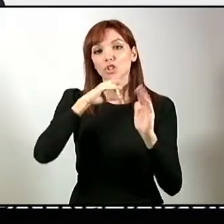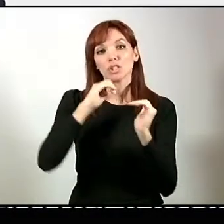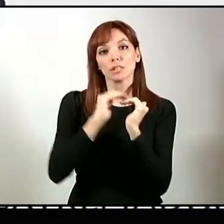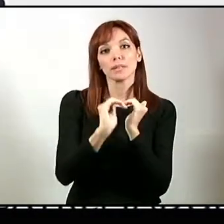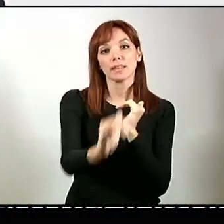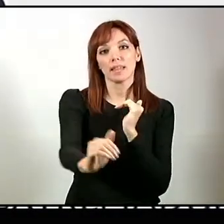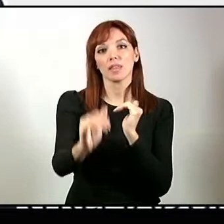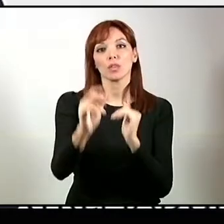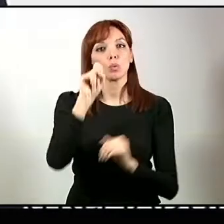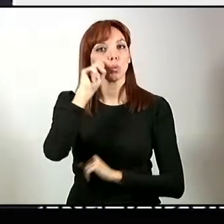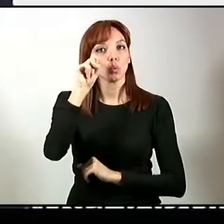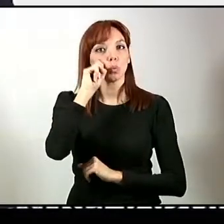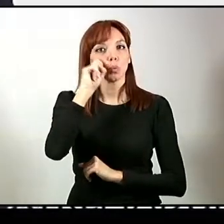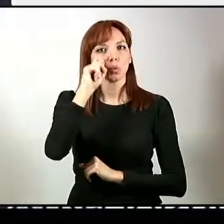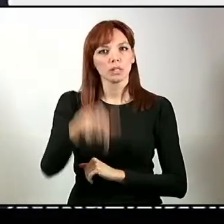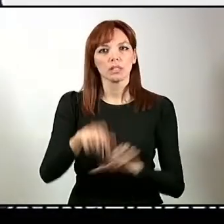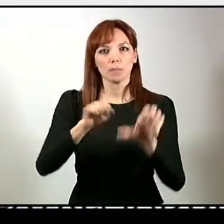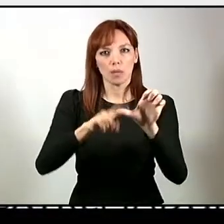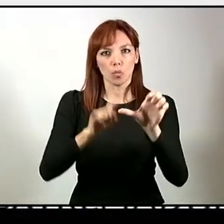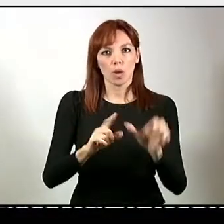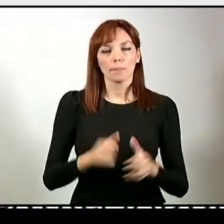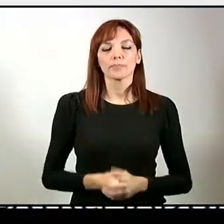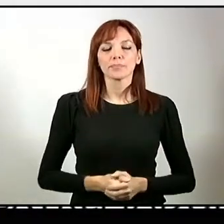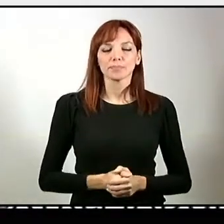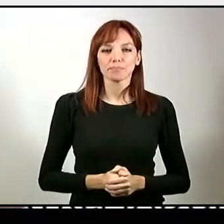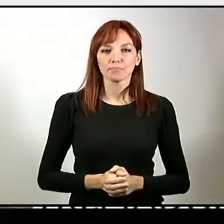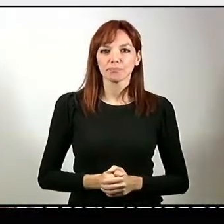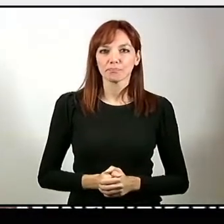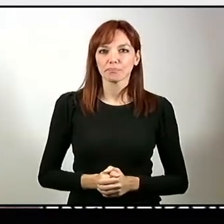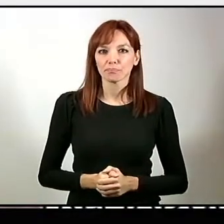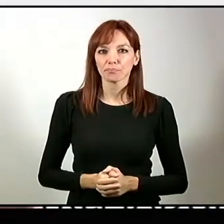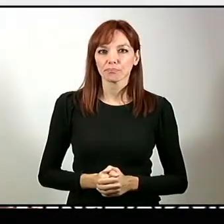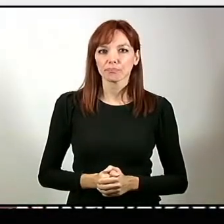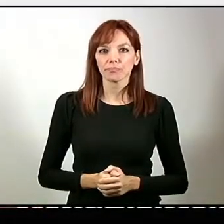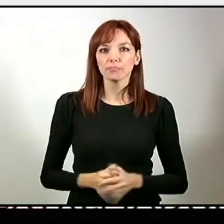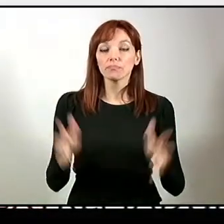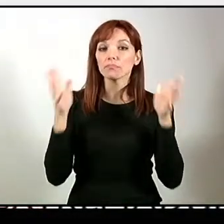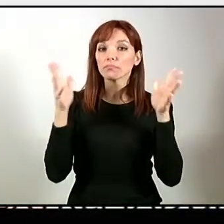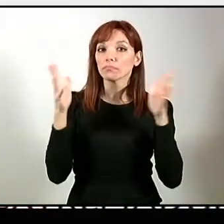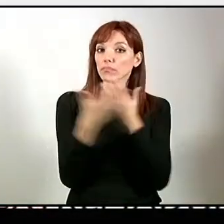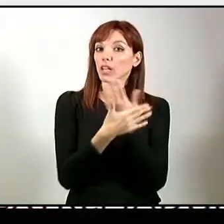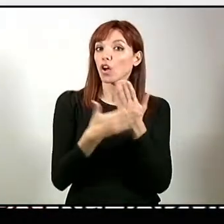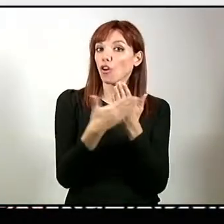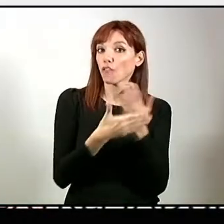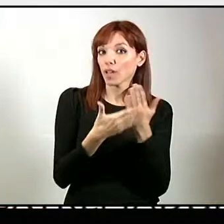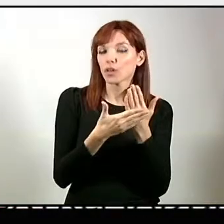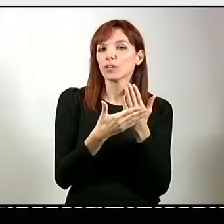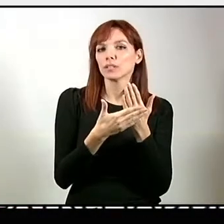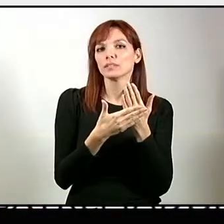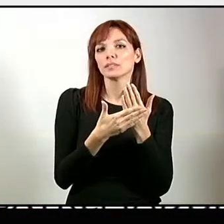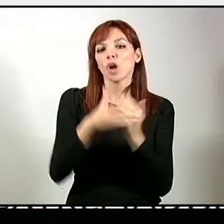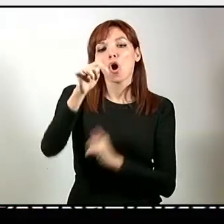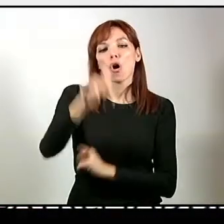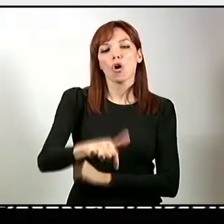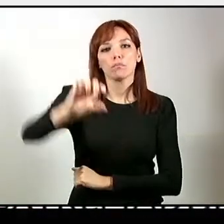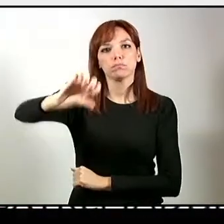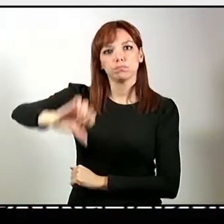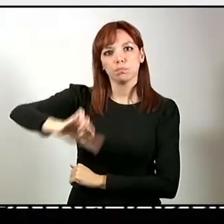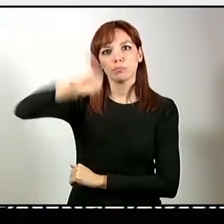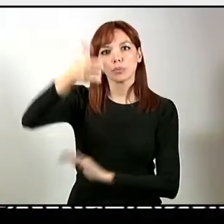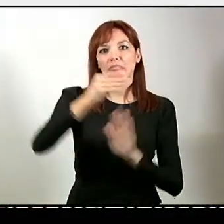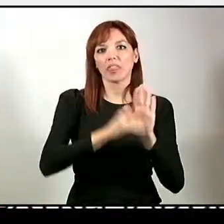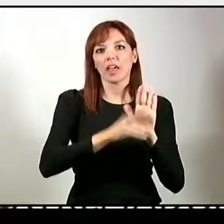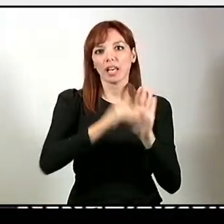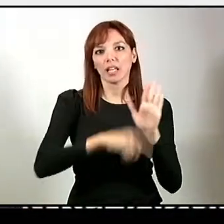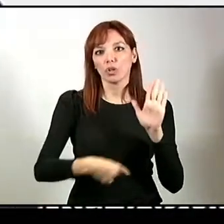Turística de Extremadura. El Consejo de Gobierno también ha aprobado hoy el decreto por el que